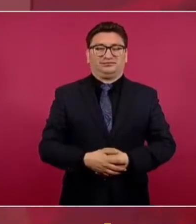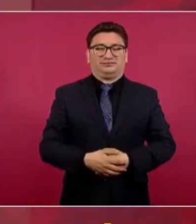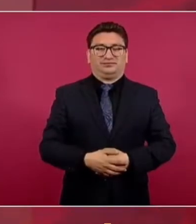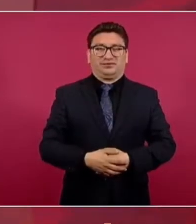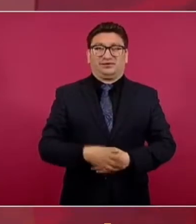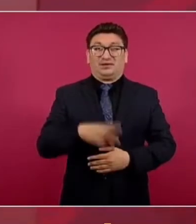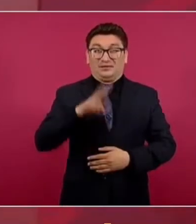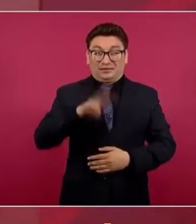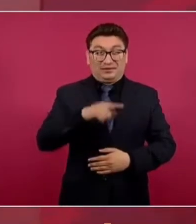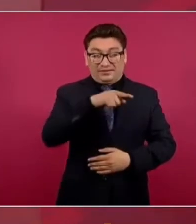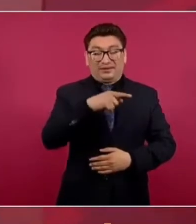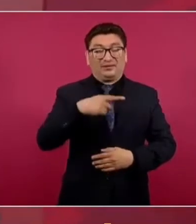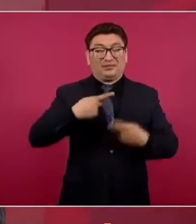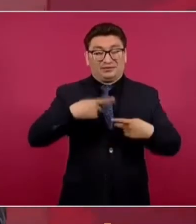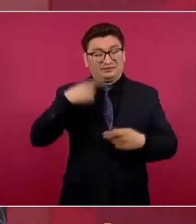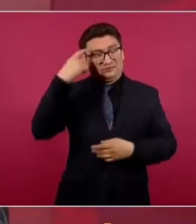Pero es eso, pues,